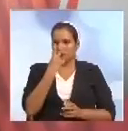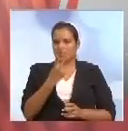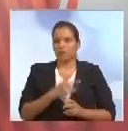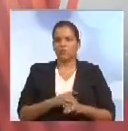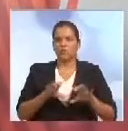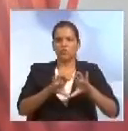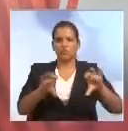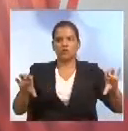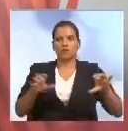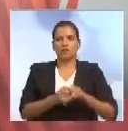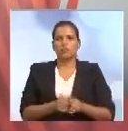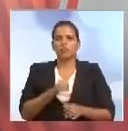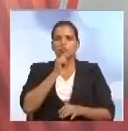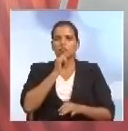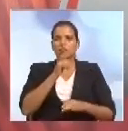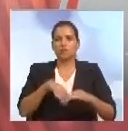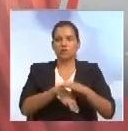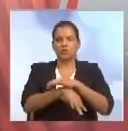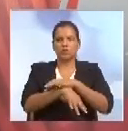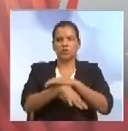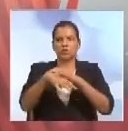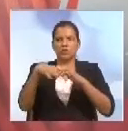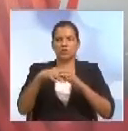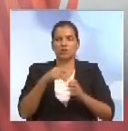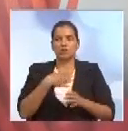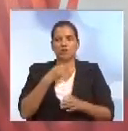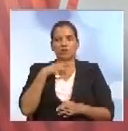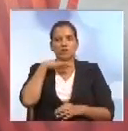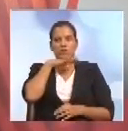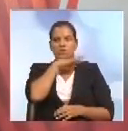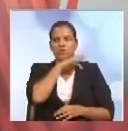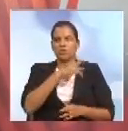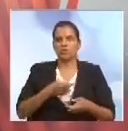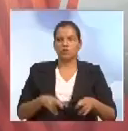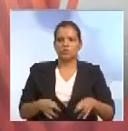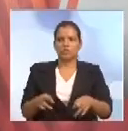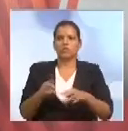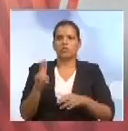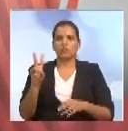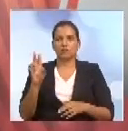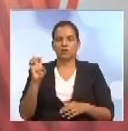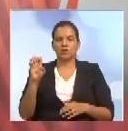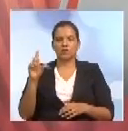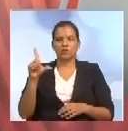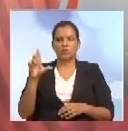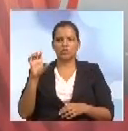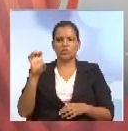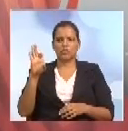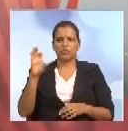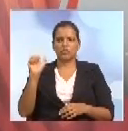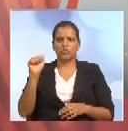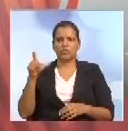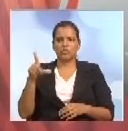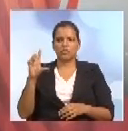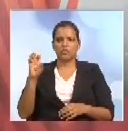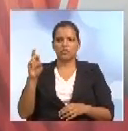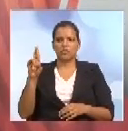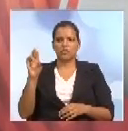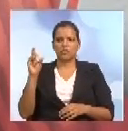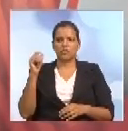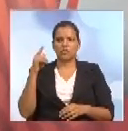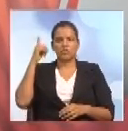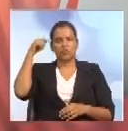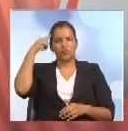presencia de una tubería de alcantarillado sanitario está contaminando el balneario de Vuelta Larga. Un vocal de la Junta